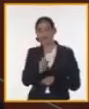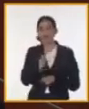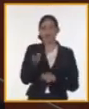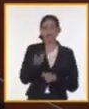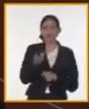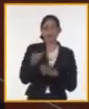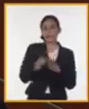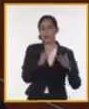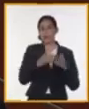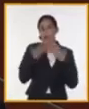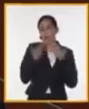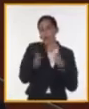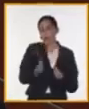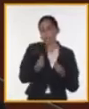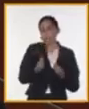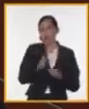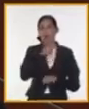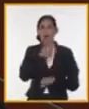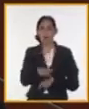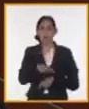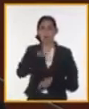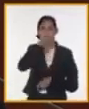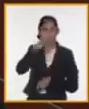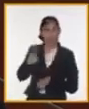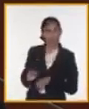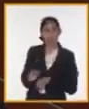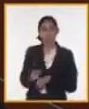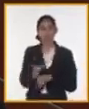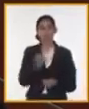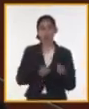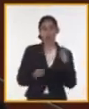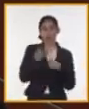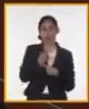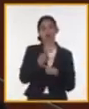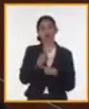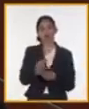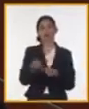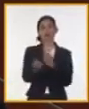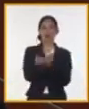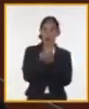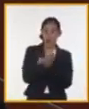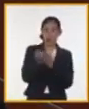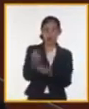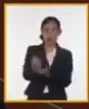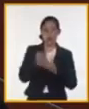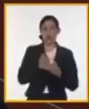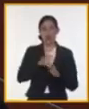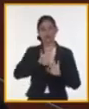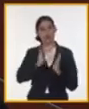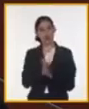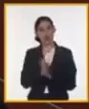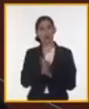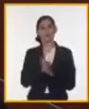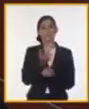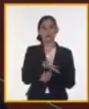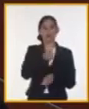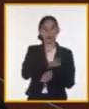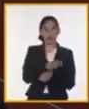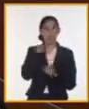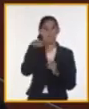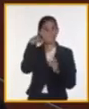produce un tipo de hecho, y como quiera que sea, es un mecanismo que nos permitirá a todos desde la prevención, bueno, garantizar también